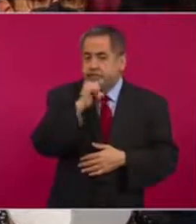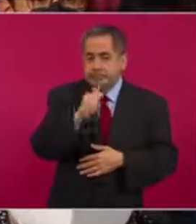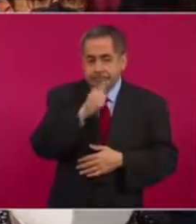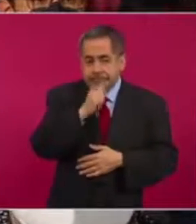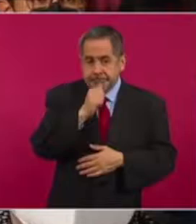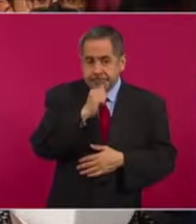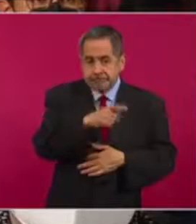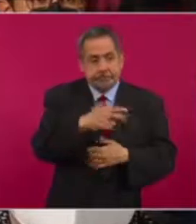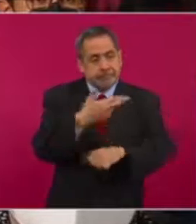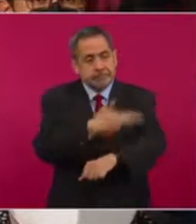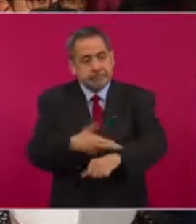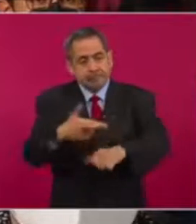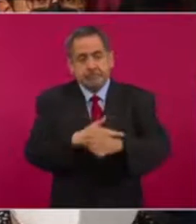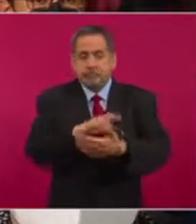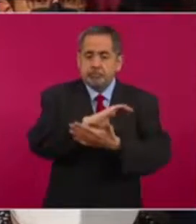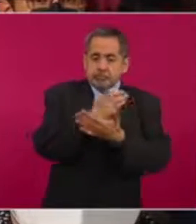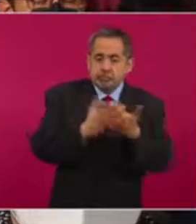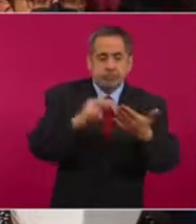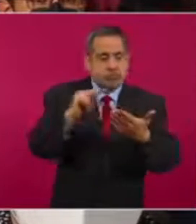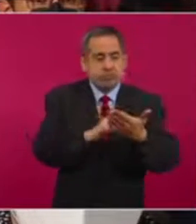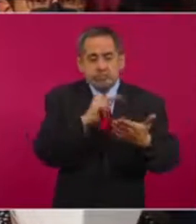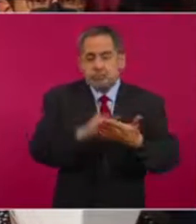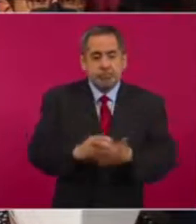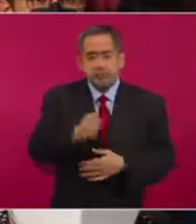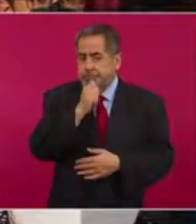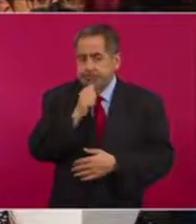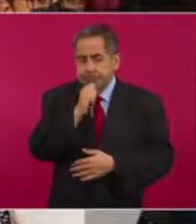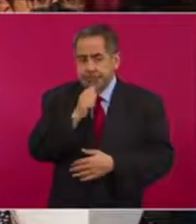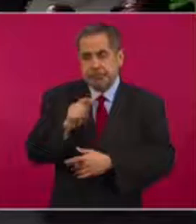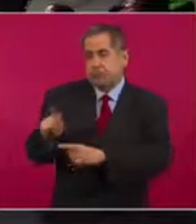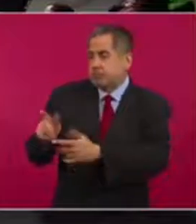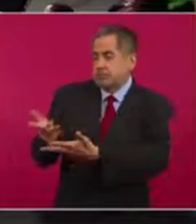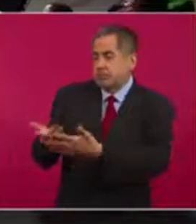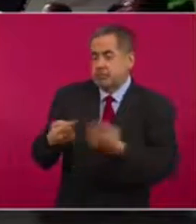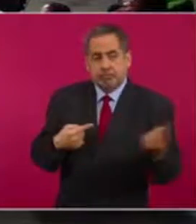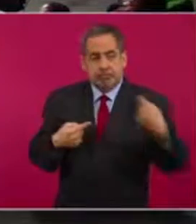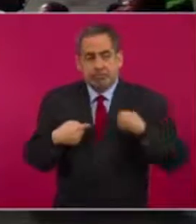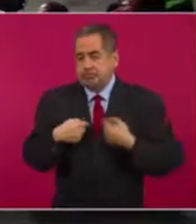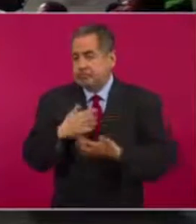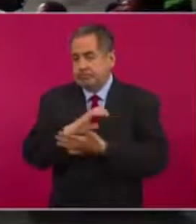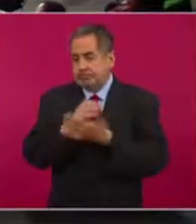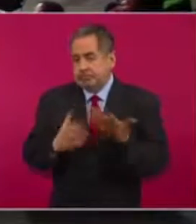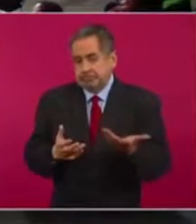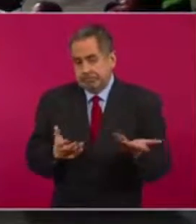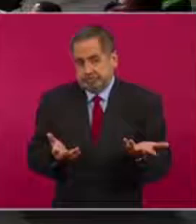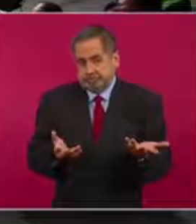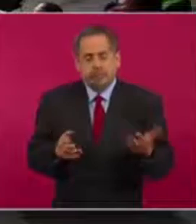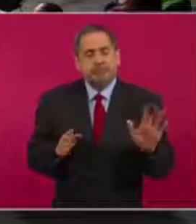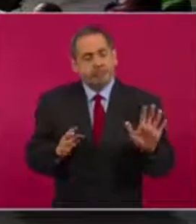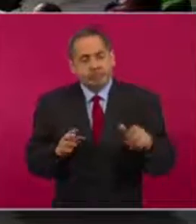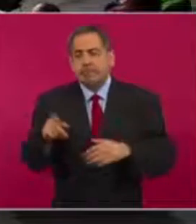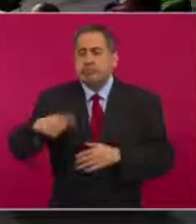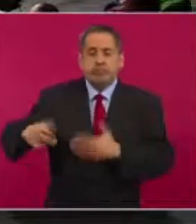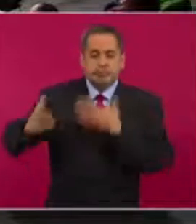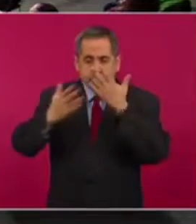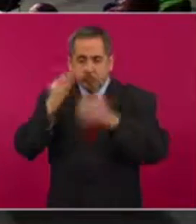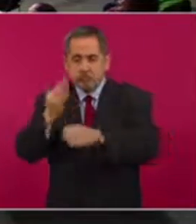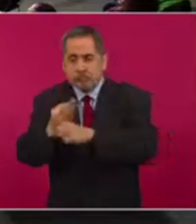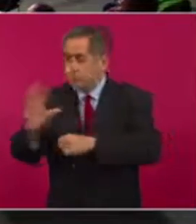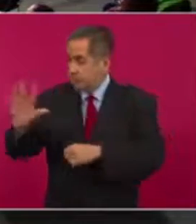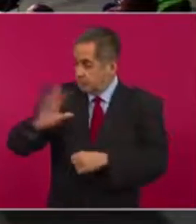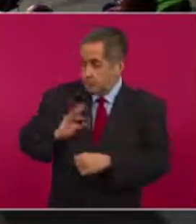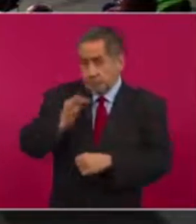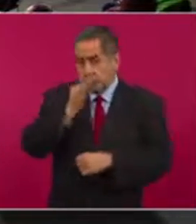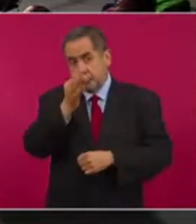de pues ajustar o ponerse de acuerdo de cómo van a ser contratados. Entonces ahora los estudiantes pues le mandan preguntar